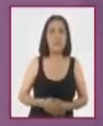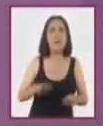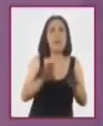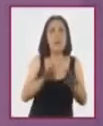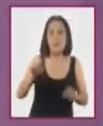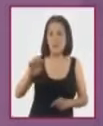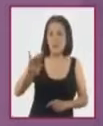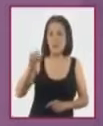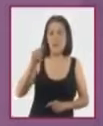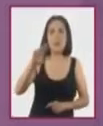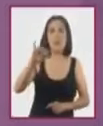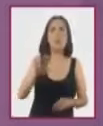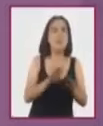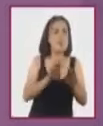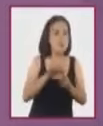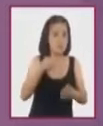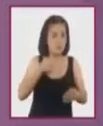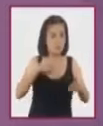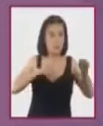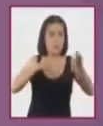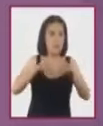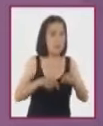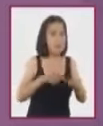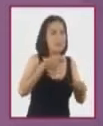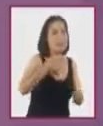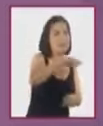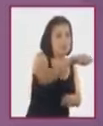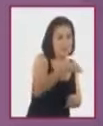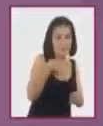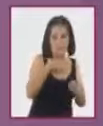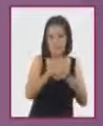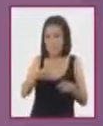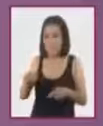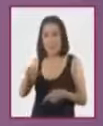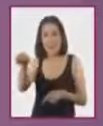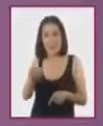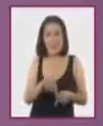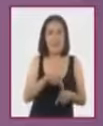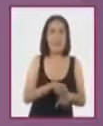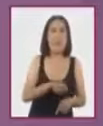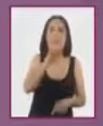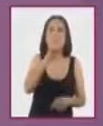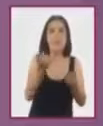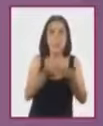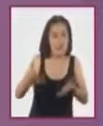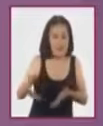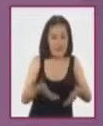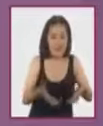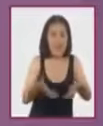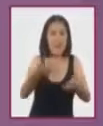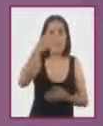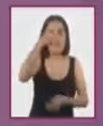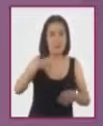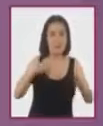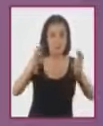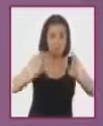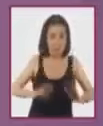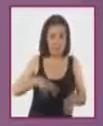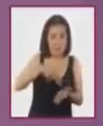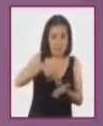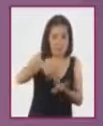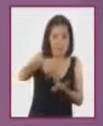es por donde vas de un lugar hacia otro, por el lugar donde pasaste. el camino que sigue un cuerpo.